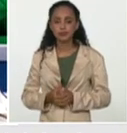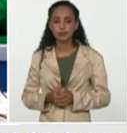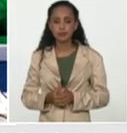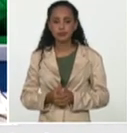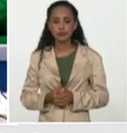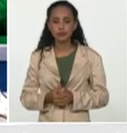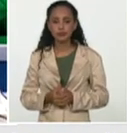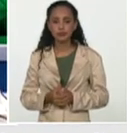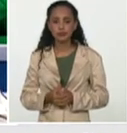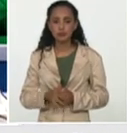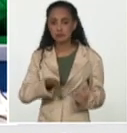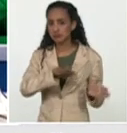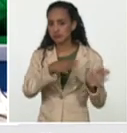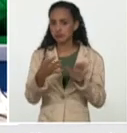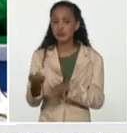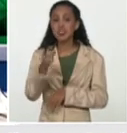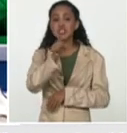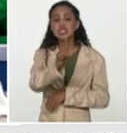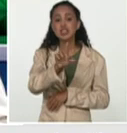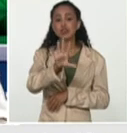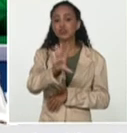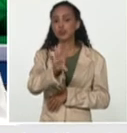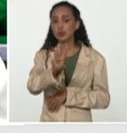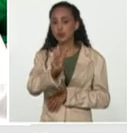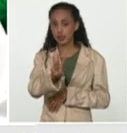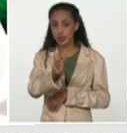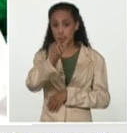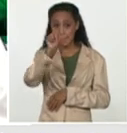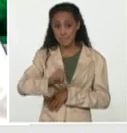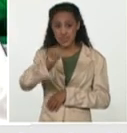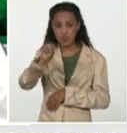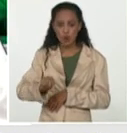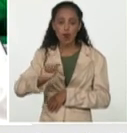de 153 casos por día.